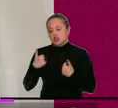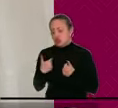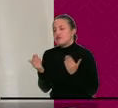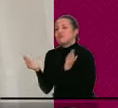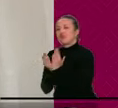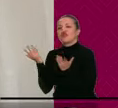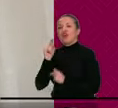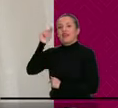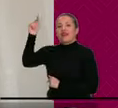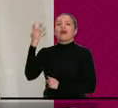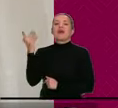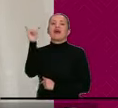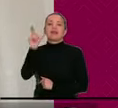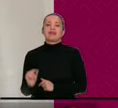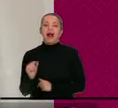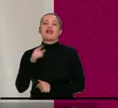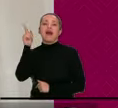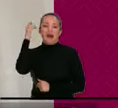en Europa, en Italia.